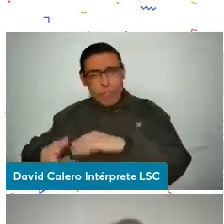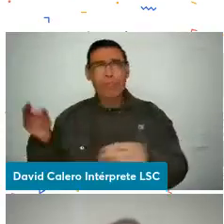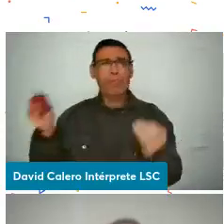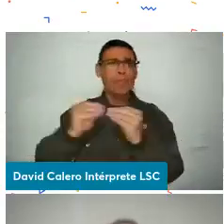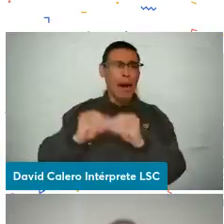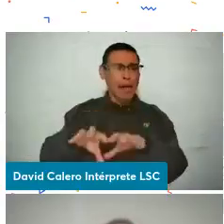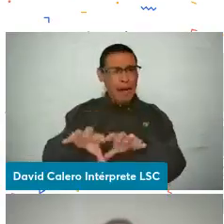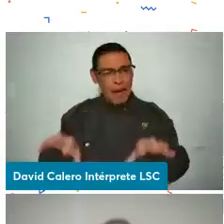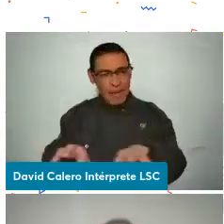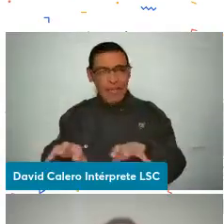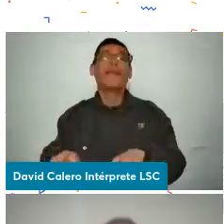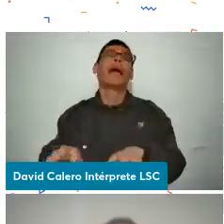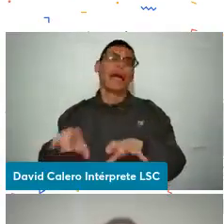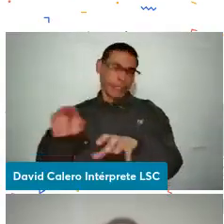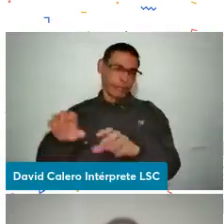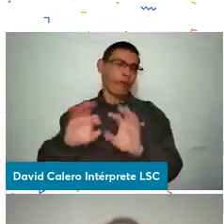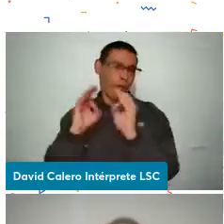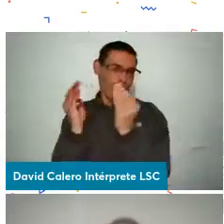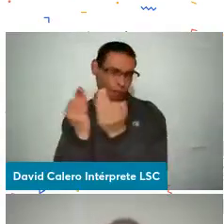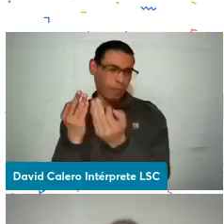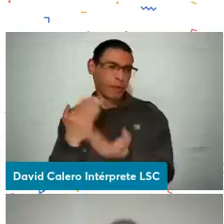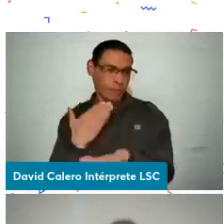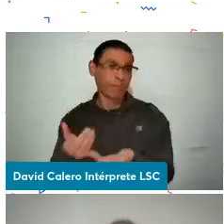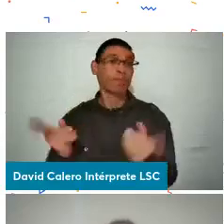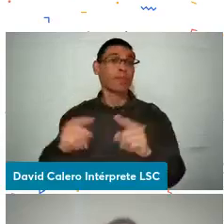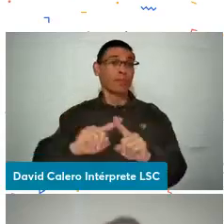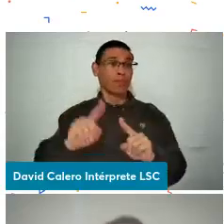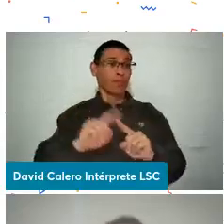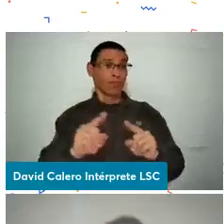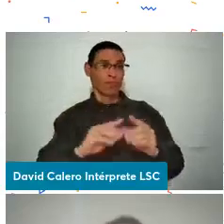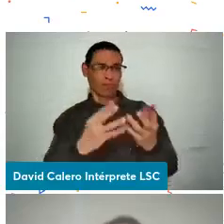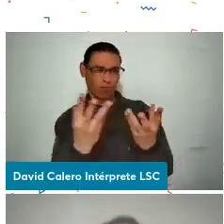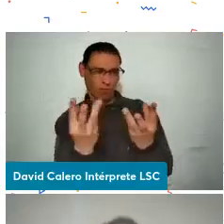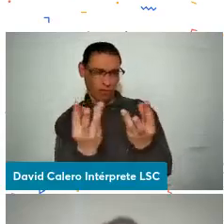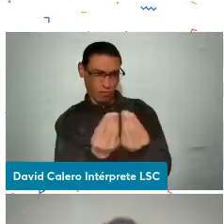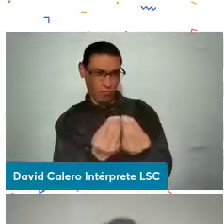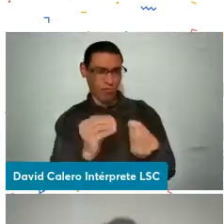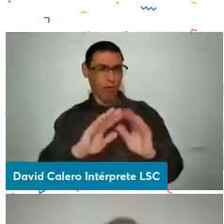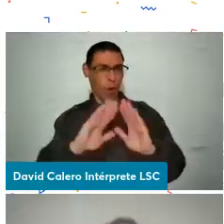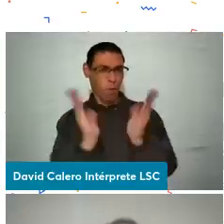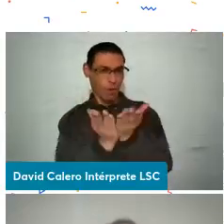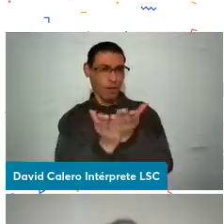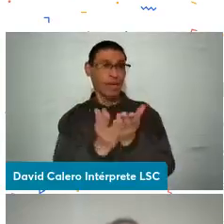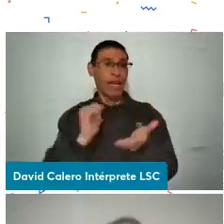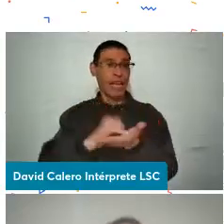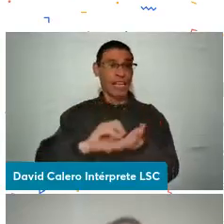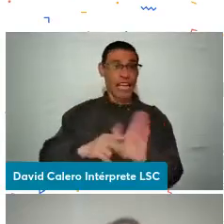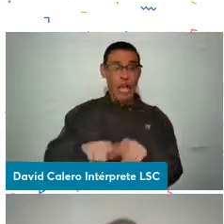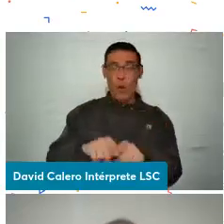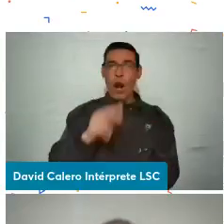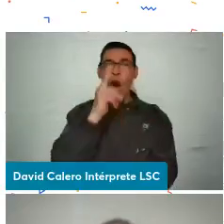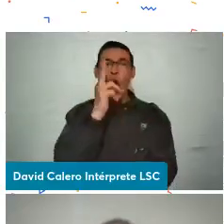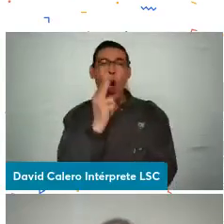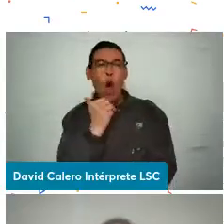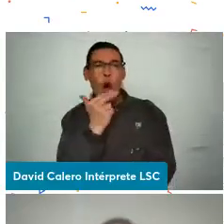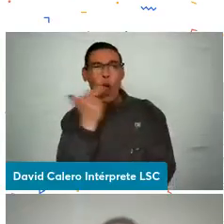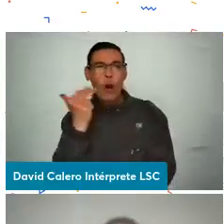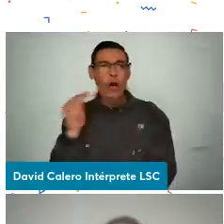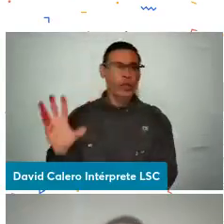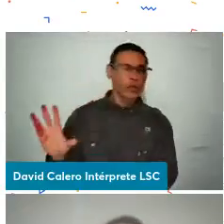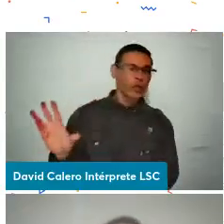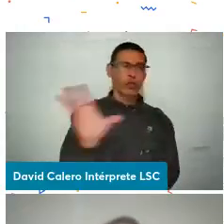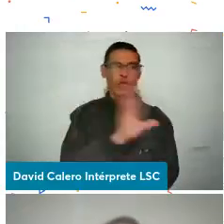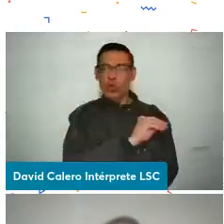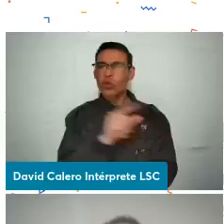también compañeros de otros grados. Entonces, aquí el compromiso es de todos, ¿sí? Que quieren participar en